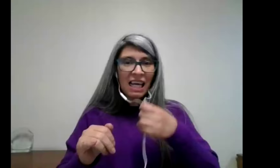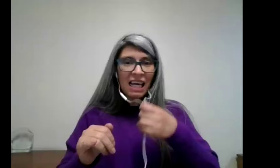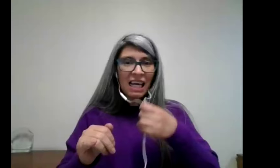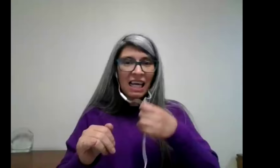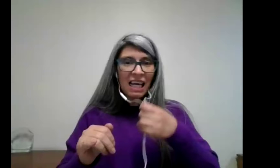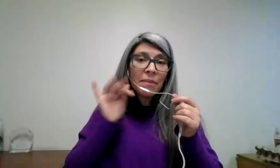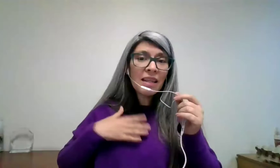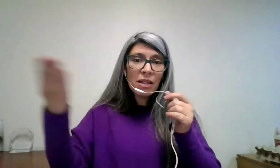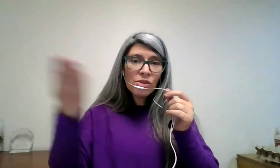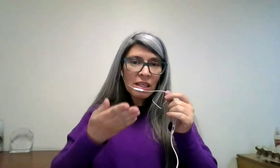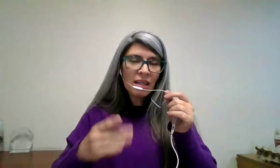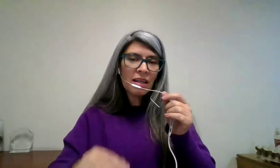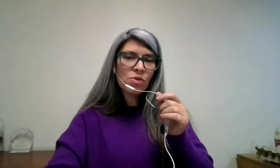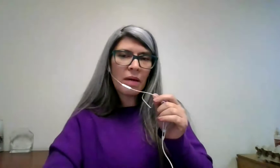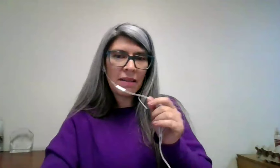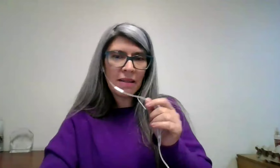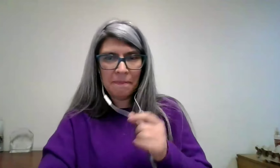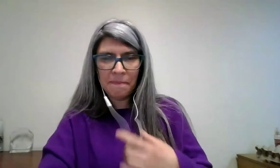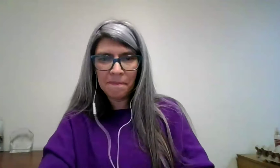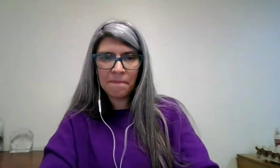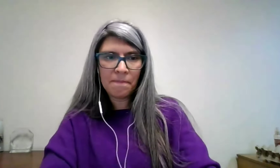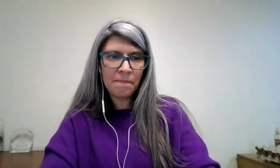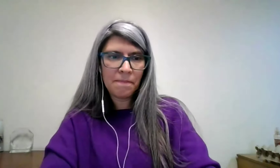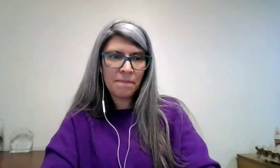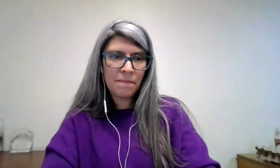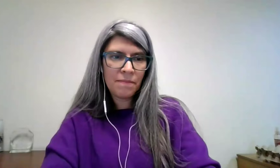Carolina y Fabiola también te invito si quieres sumarte.